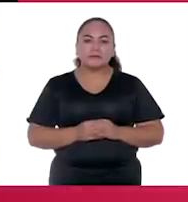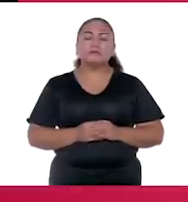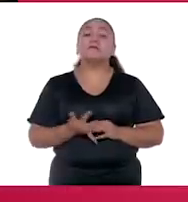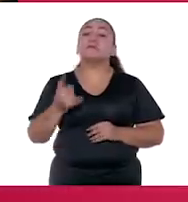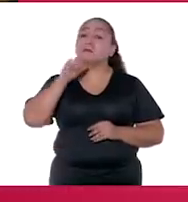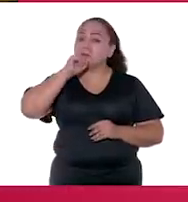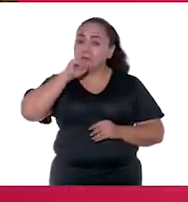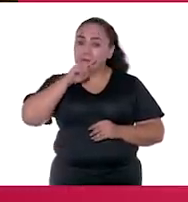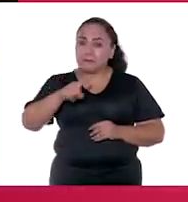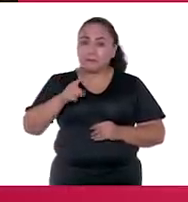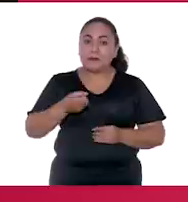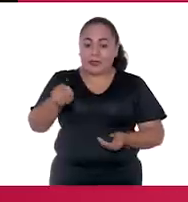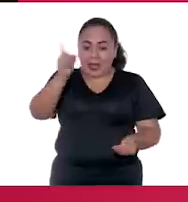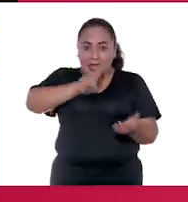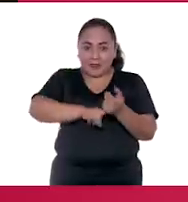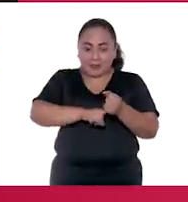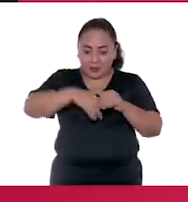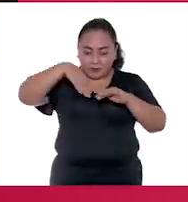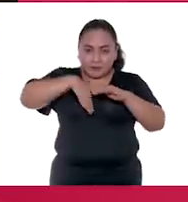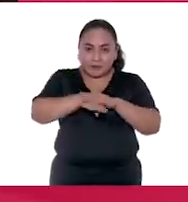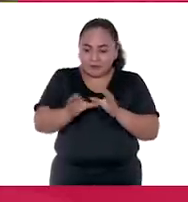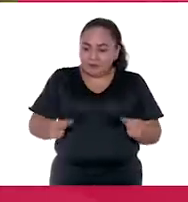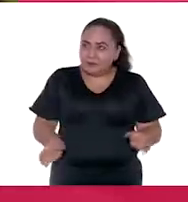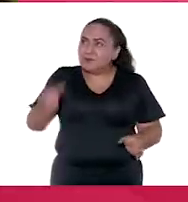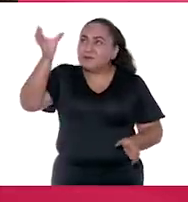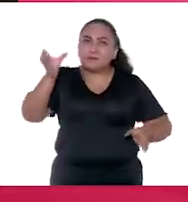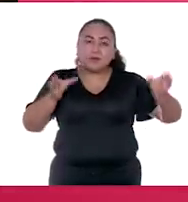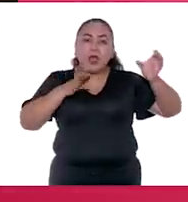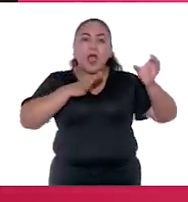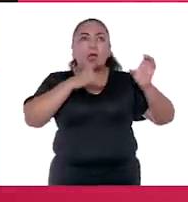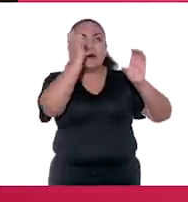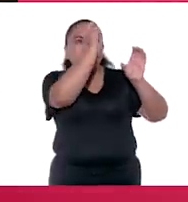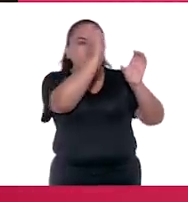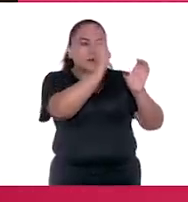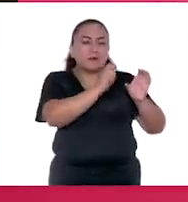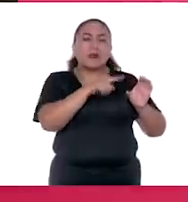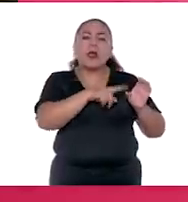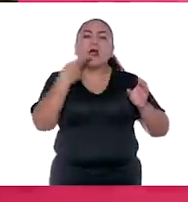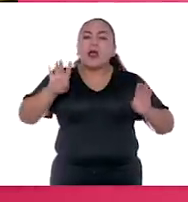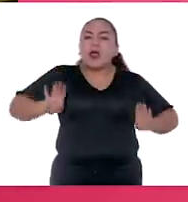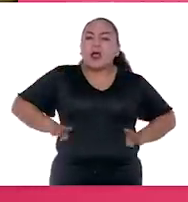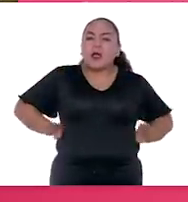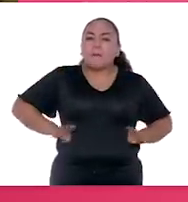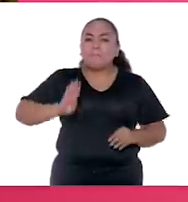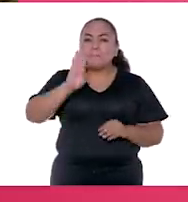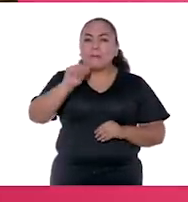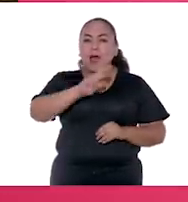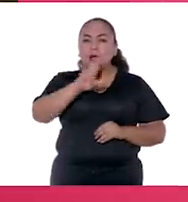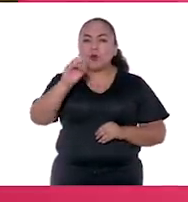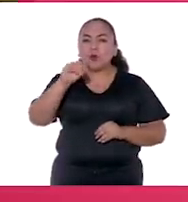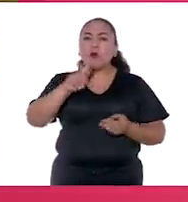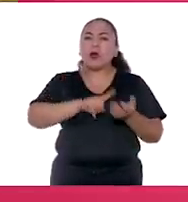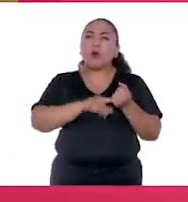También las columnas del interior están llenas de adornos y el estilo barroco se ve sobre todo en el altar y en los